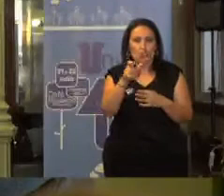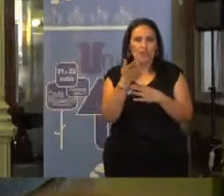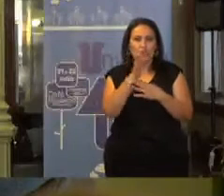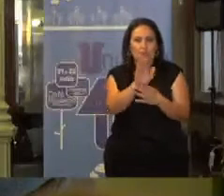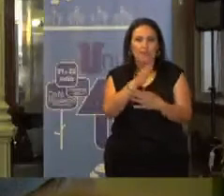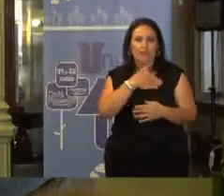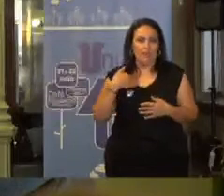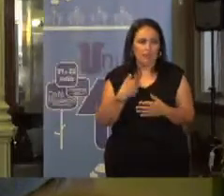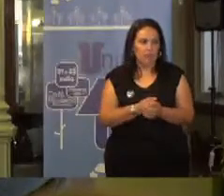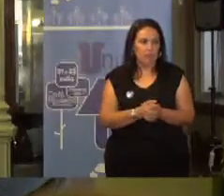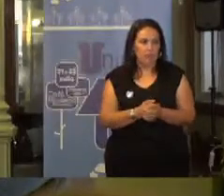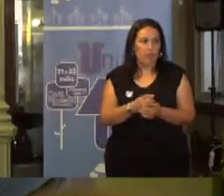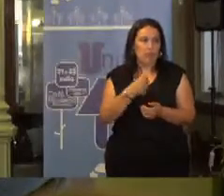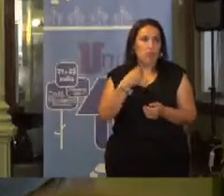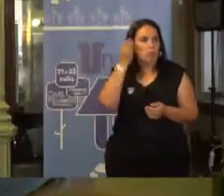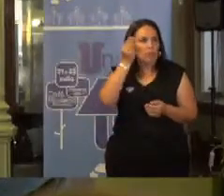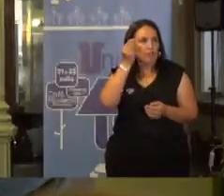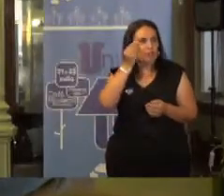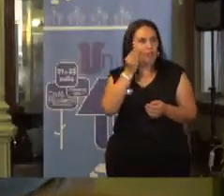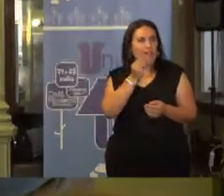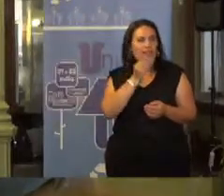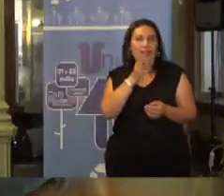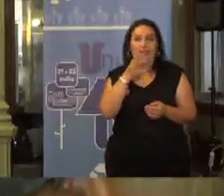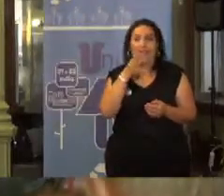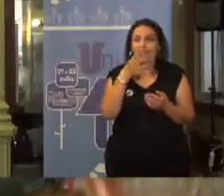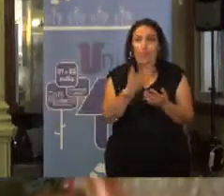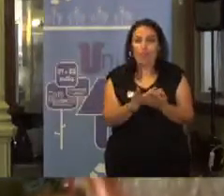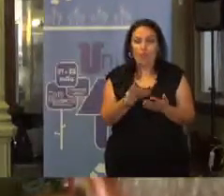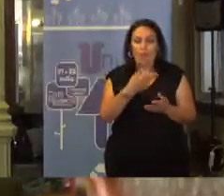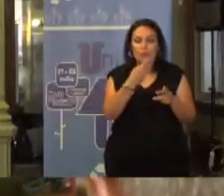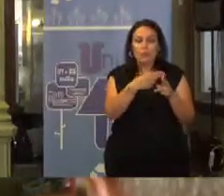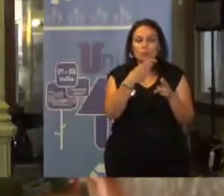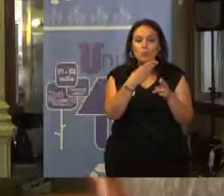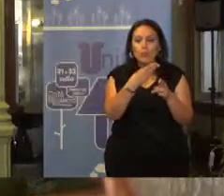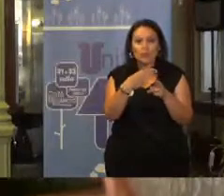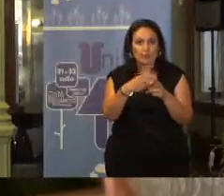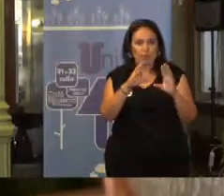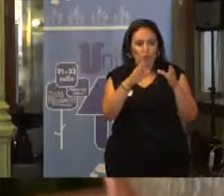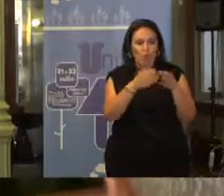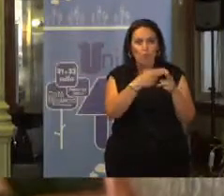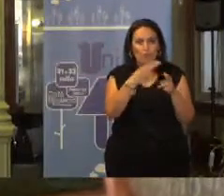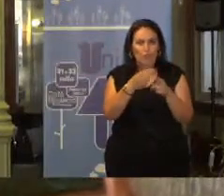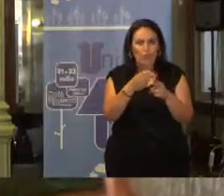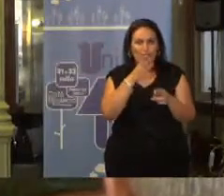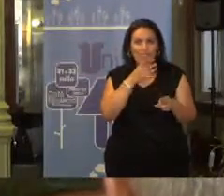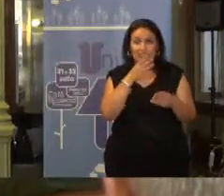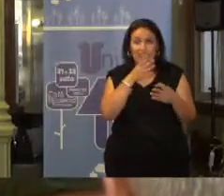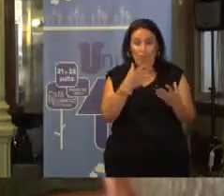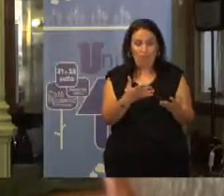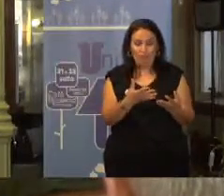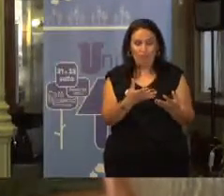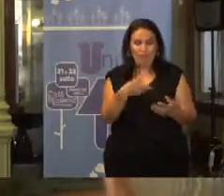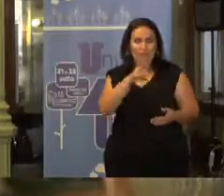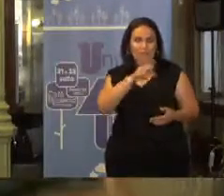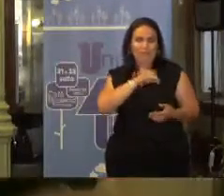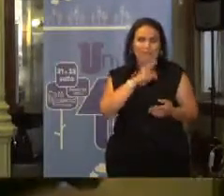Primeira cuestión na que creo que ningún dos partidos que aquí citamos está en condicións de poñerse unha medalla de ir a